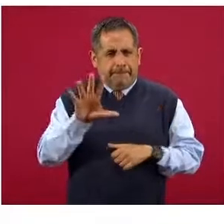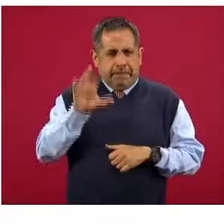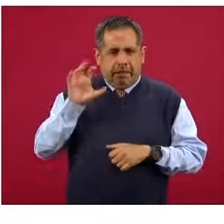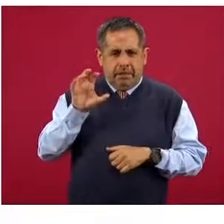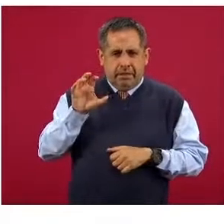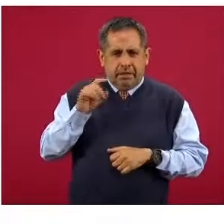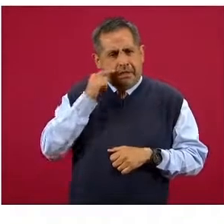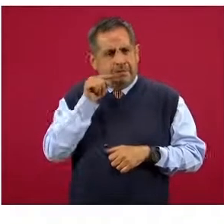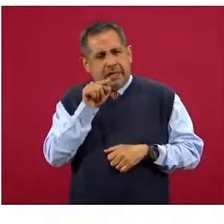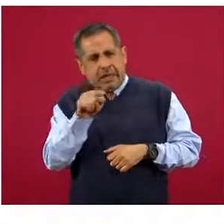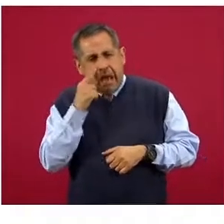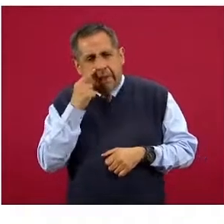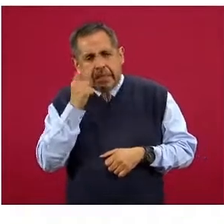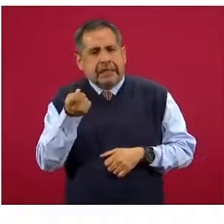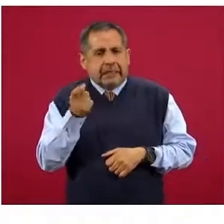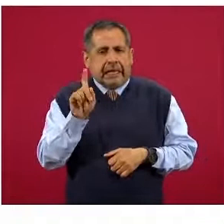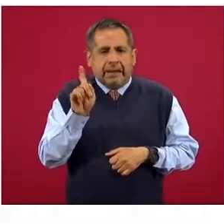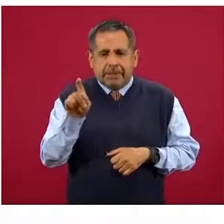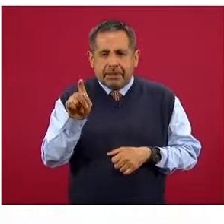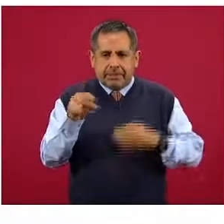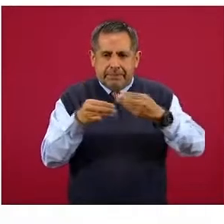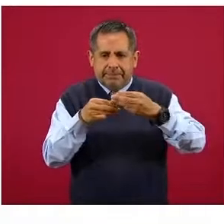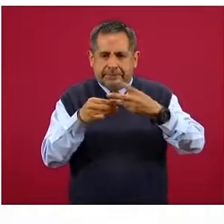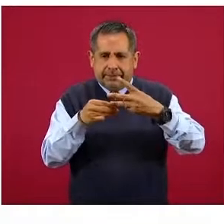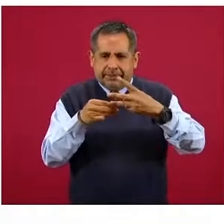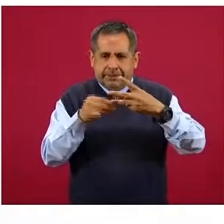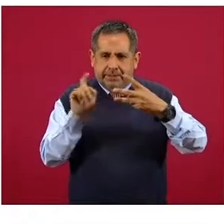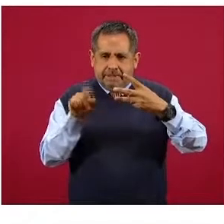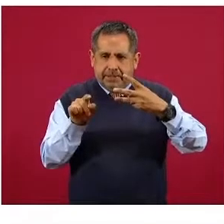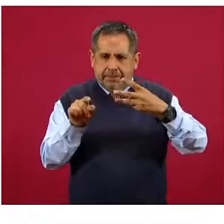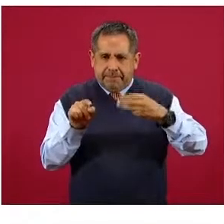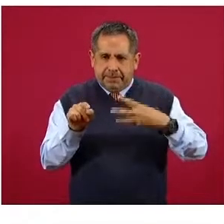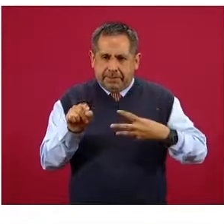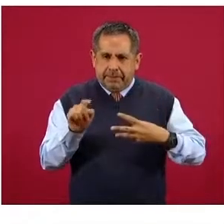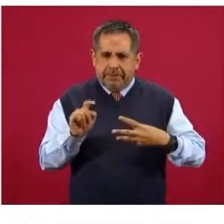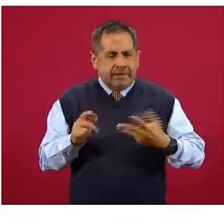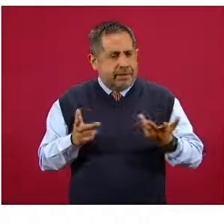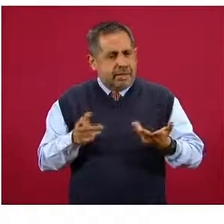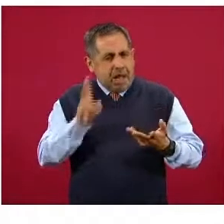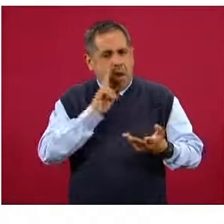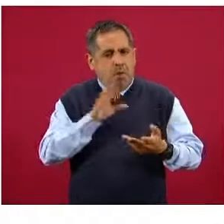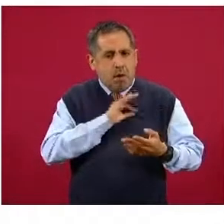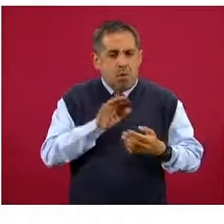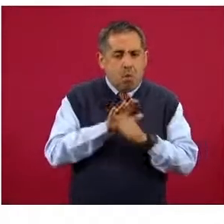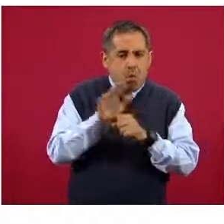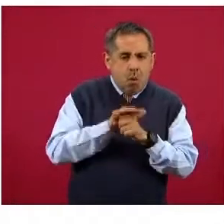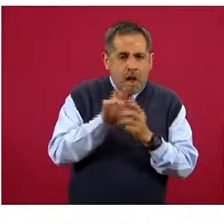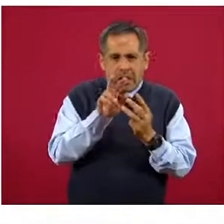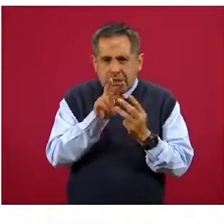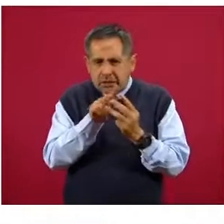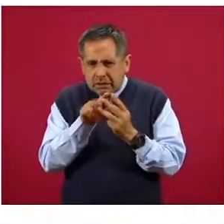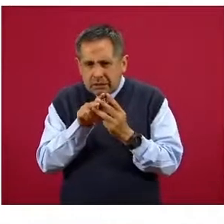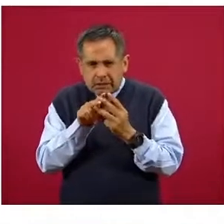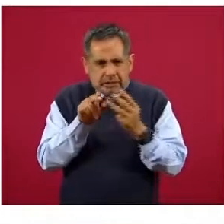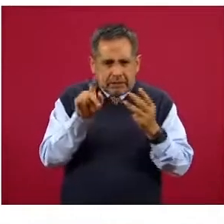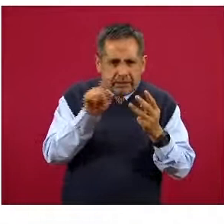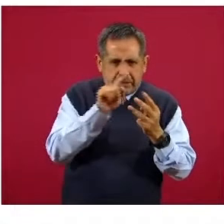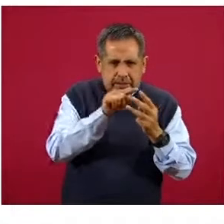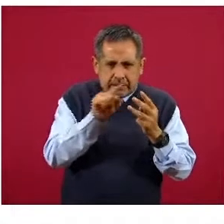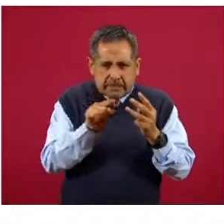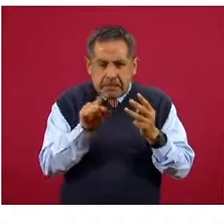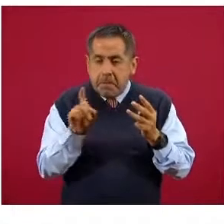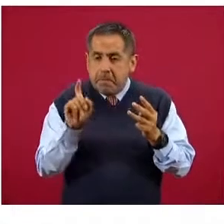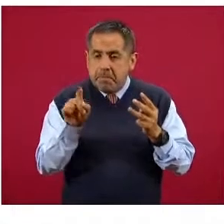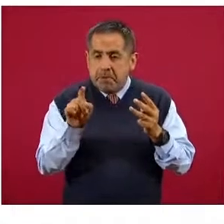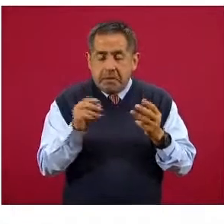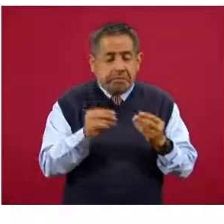su momento tiene activas las 3 posibles clasificaciones que en su momento puede utilizar